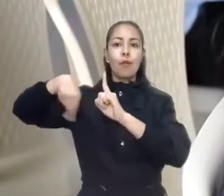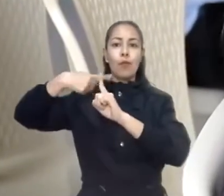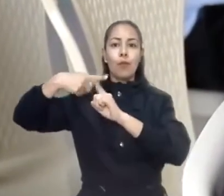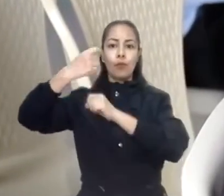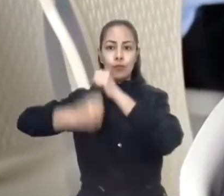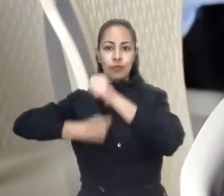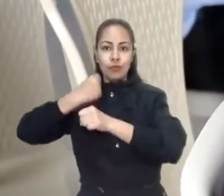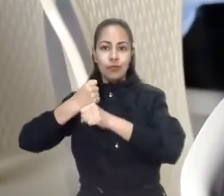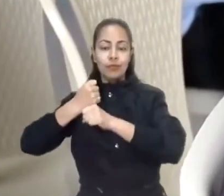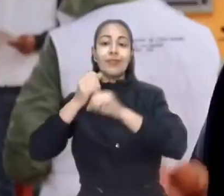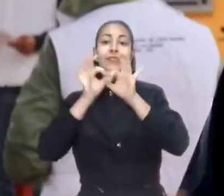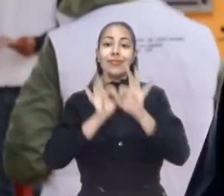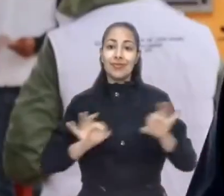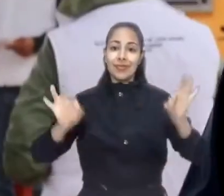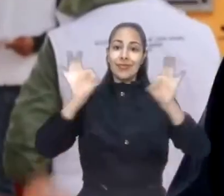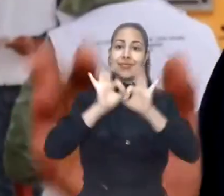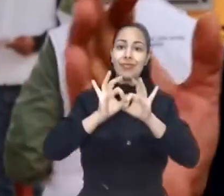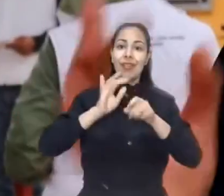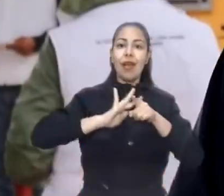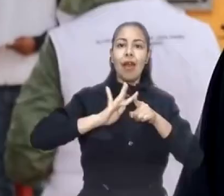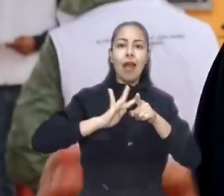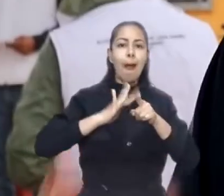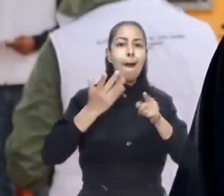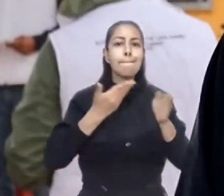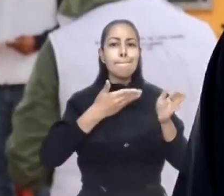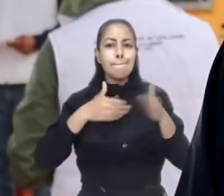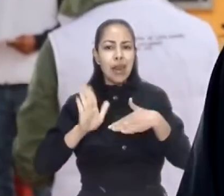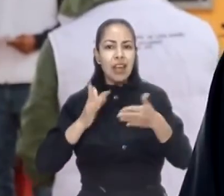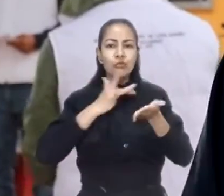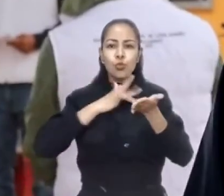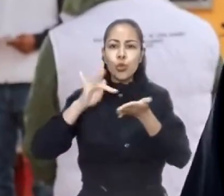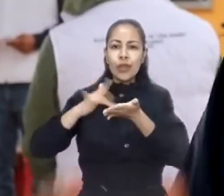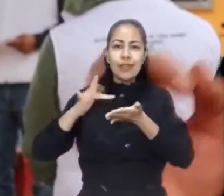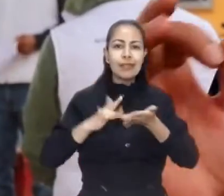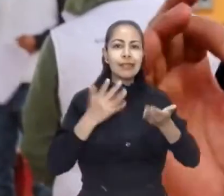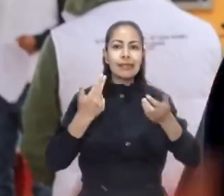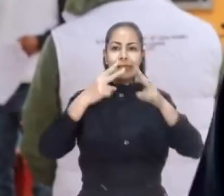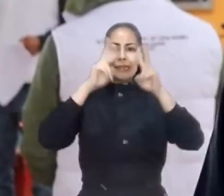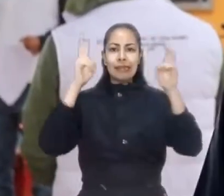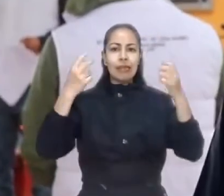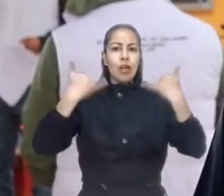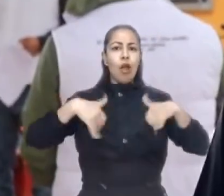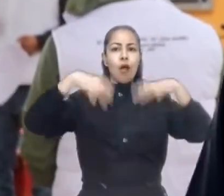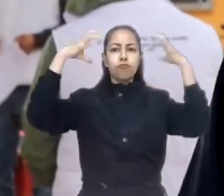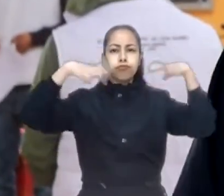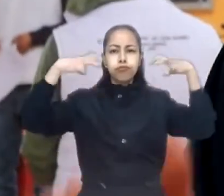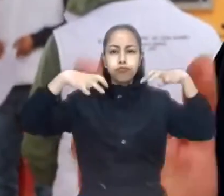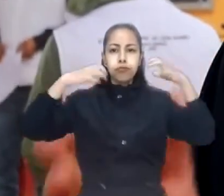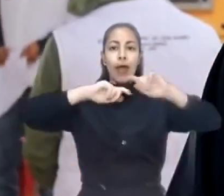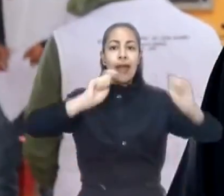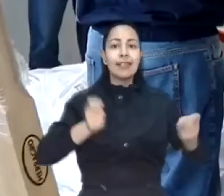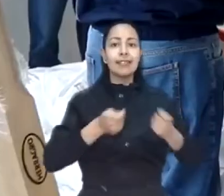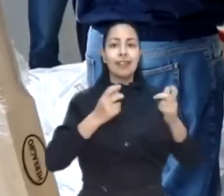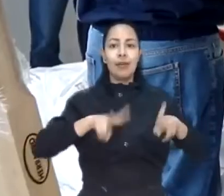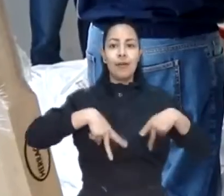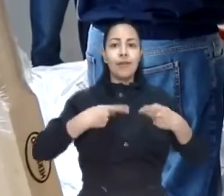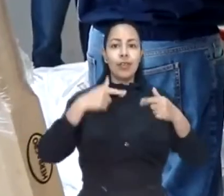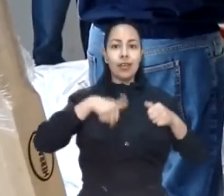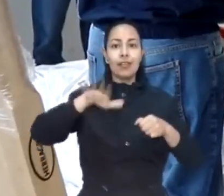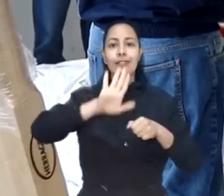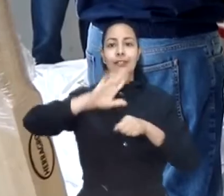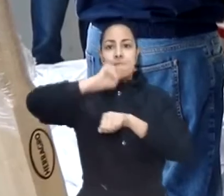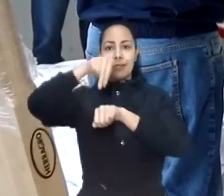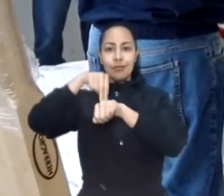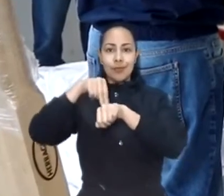del próximo año. Por eso es importante aplicar todos esos planes de contingencia por esta temporada de lluvias, porque el objetivo es salvar vidas